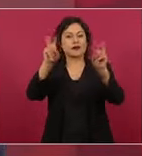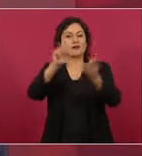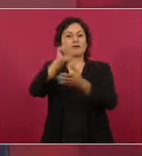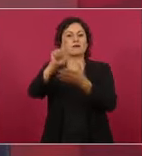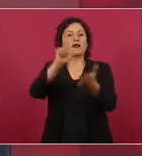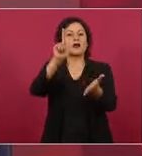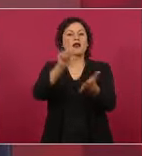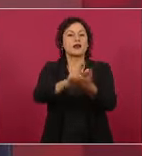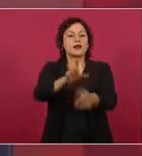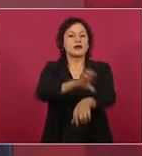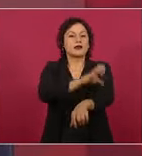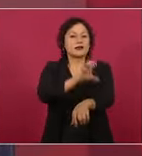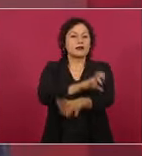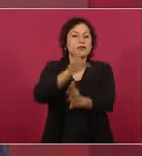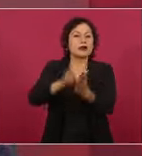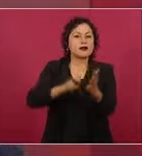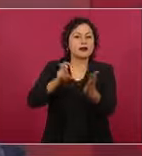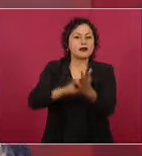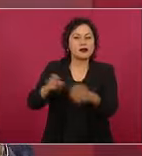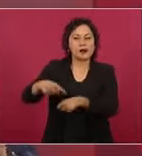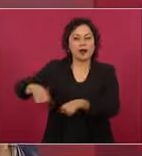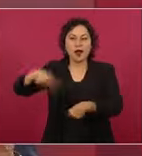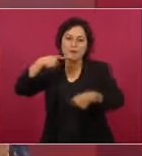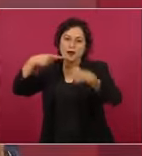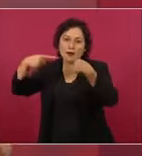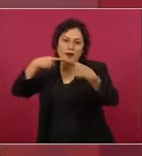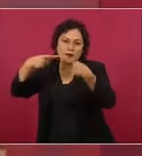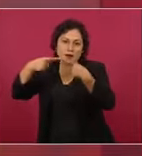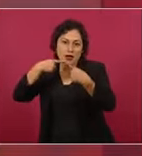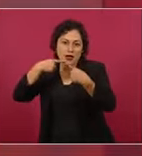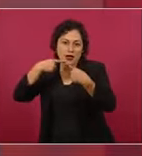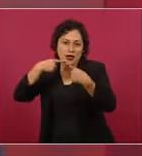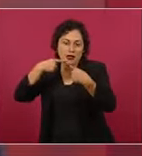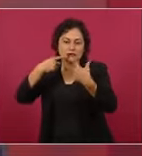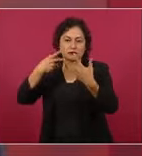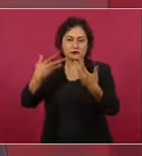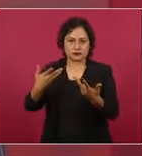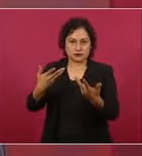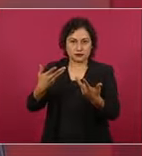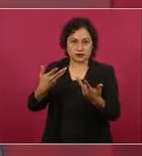eléctrica. Sus asesores,